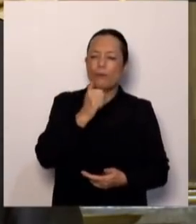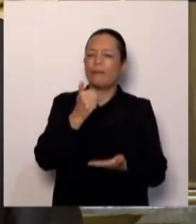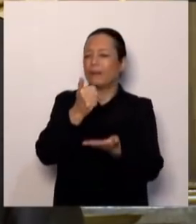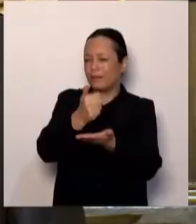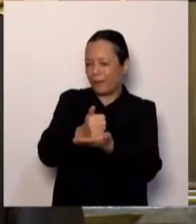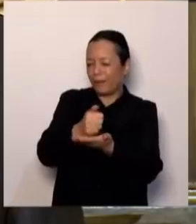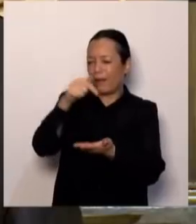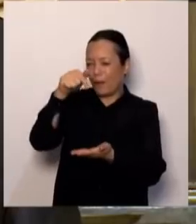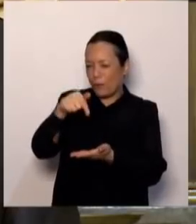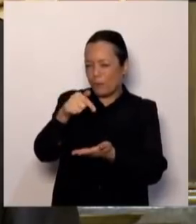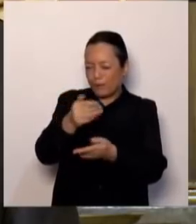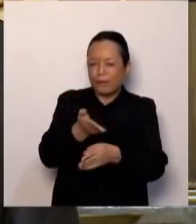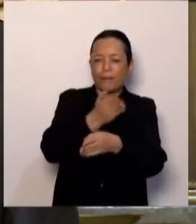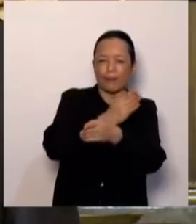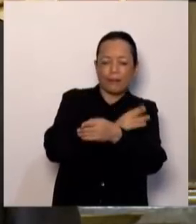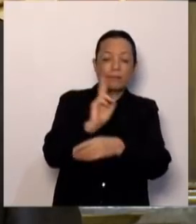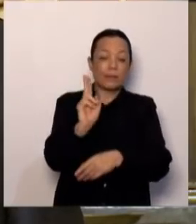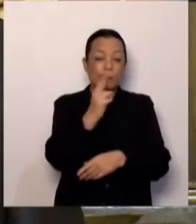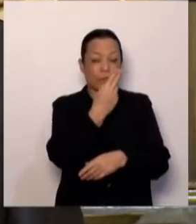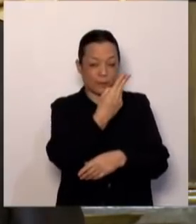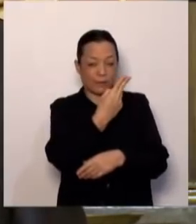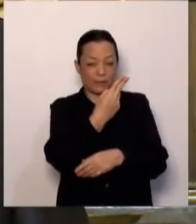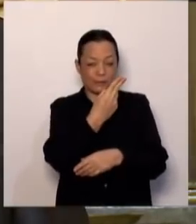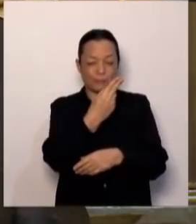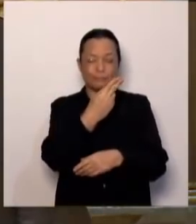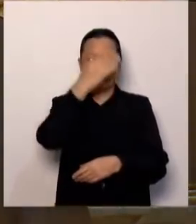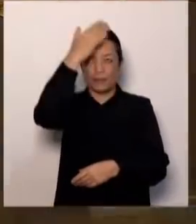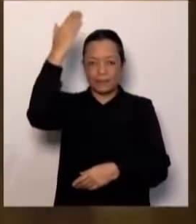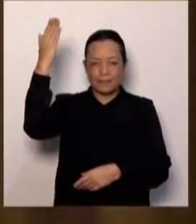a nosotros y por las que han partido al hogar del cielo.